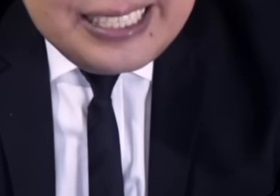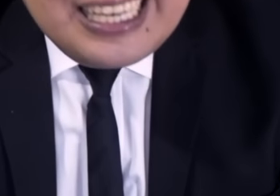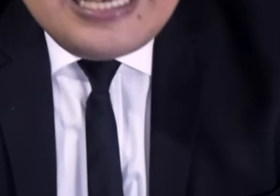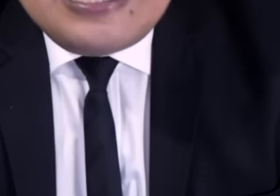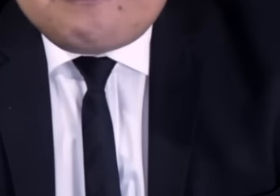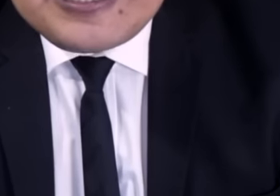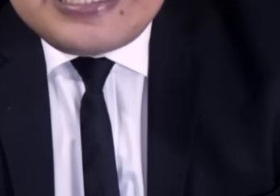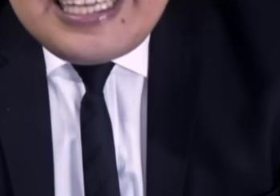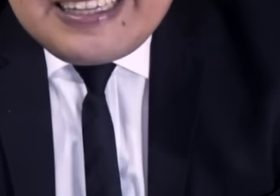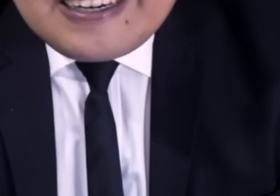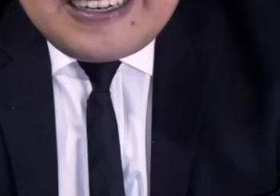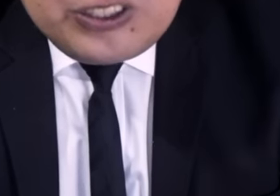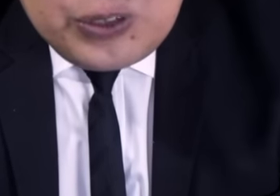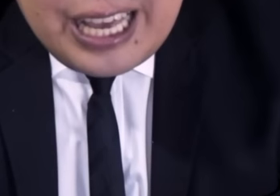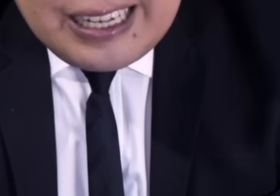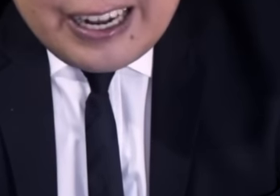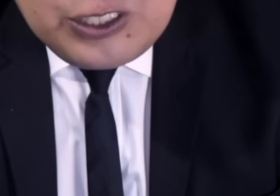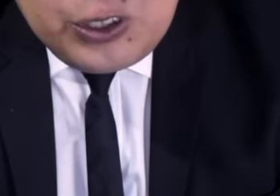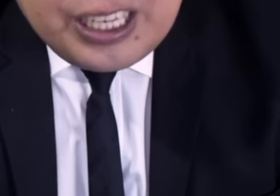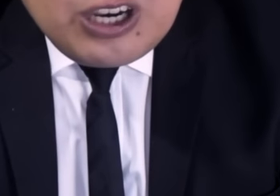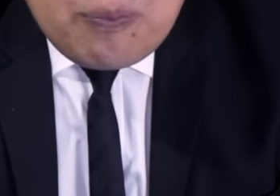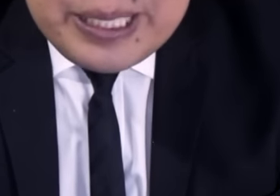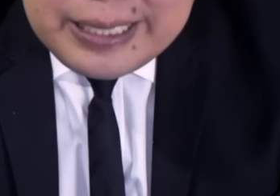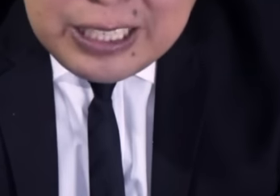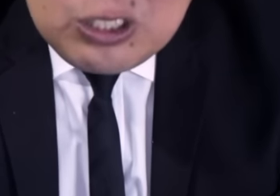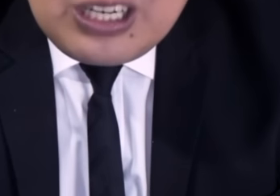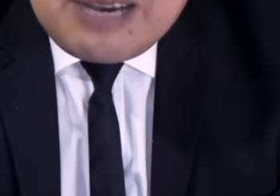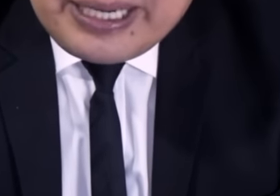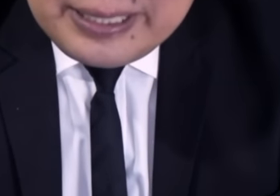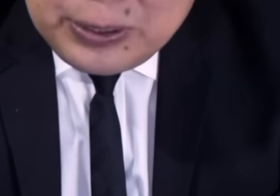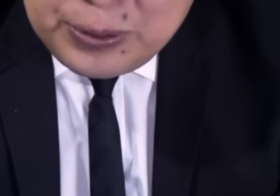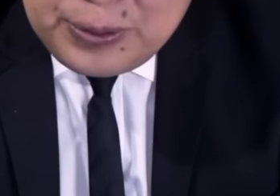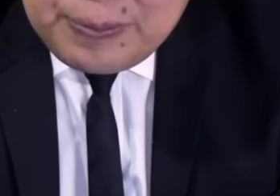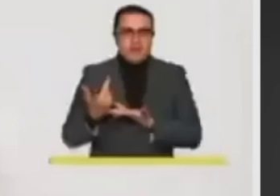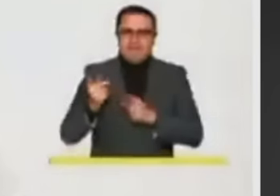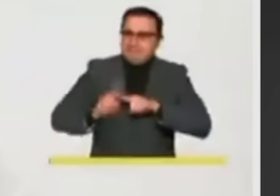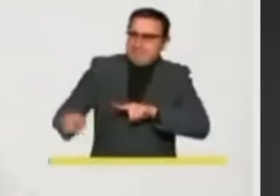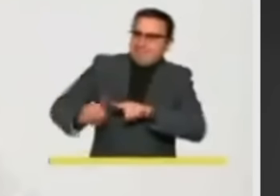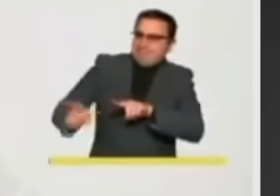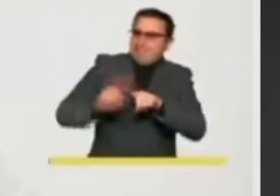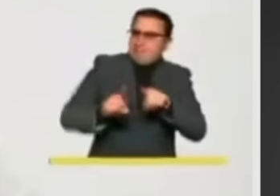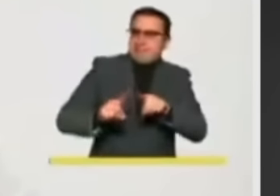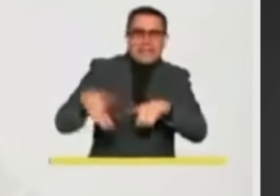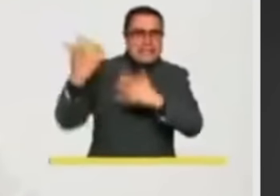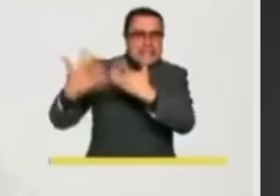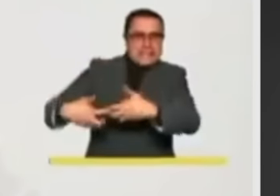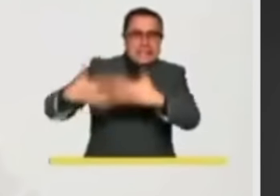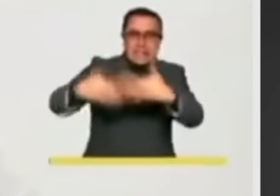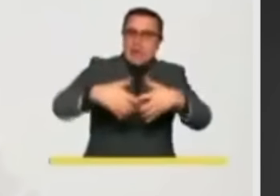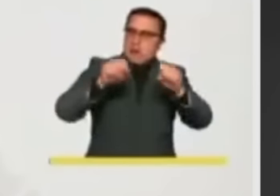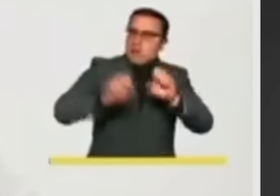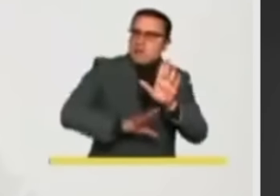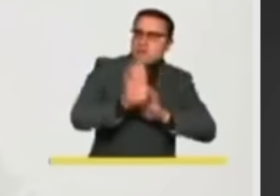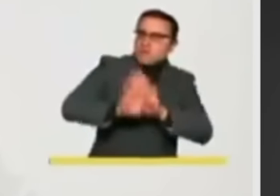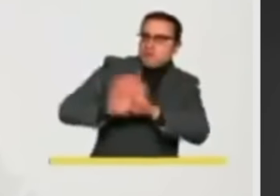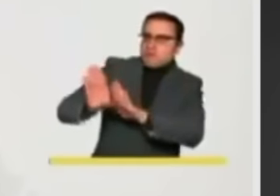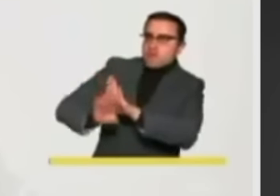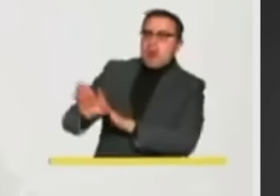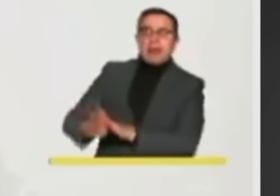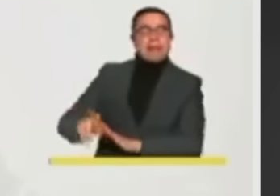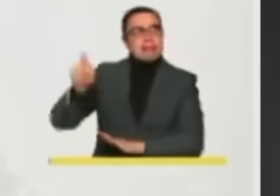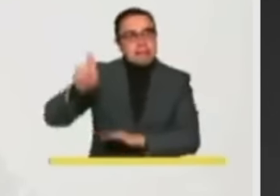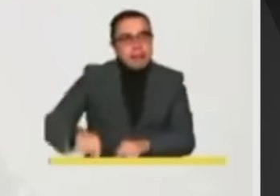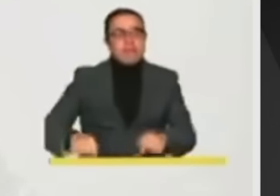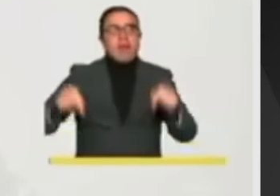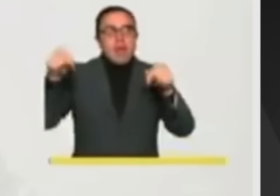del país, el presidente realizó una declaración que dejó pensando a más de uno. Pero tenemos que